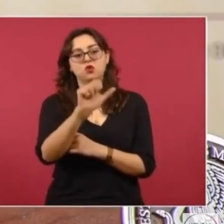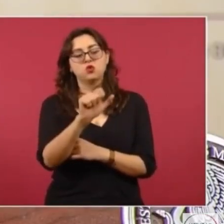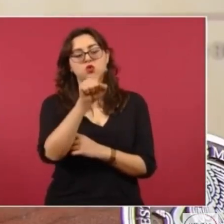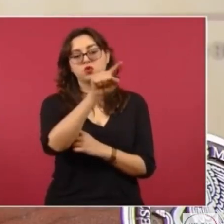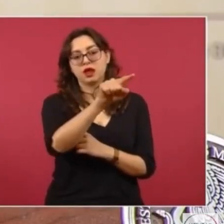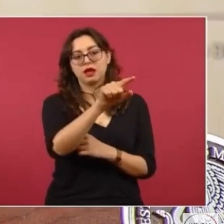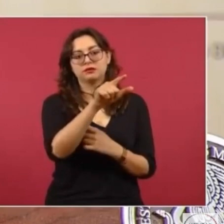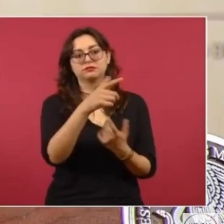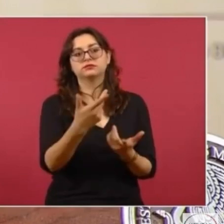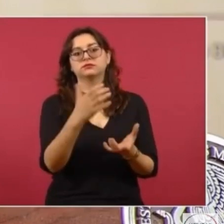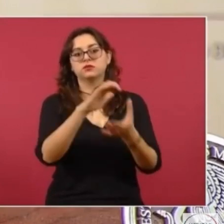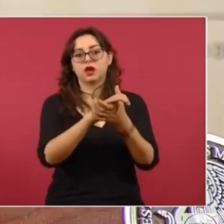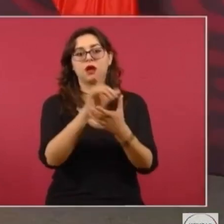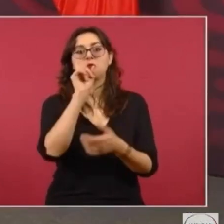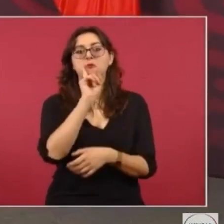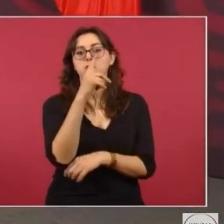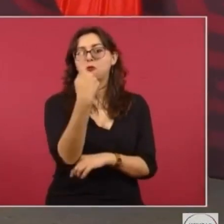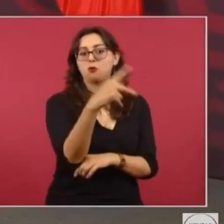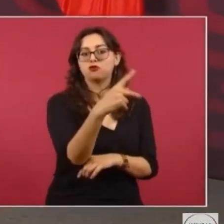de